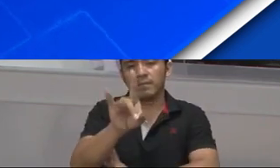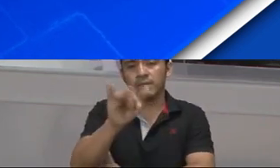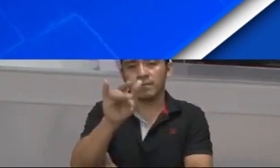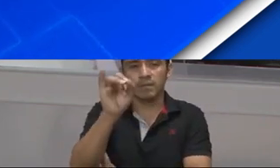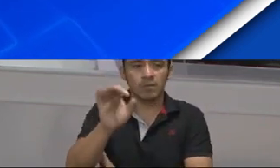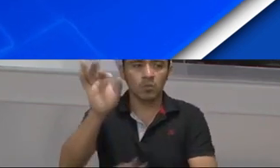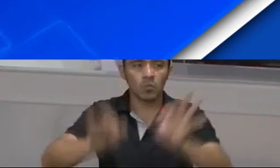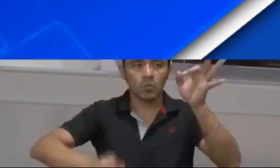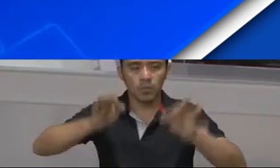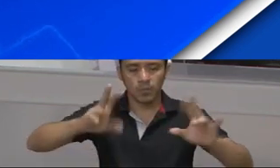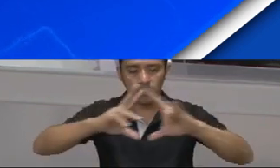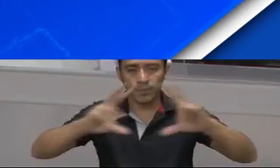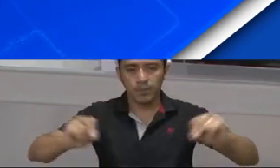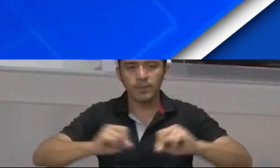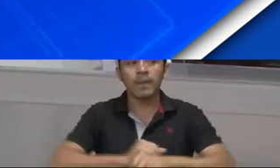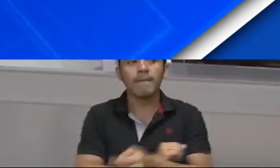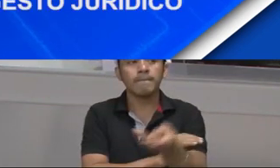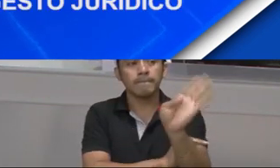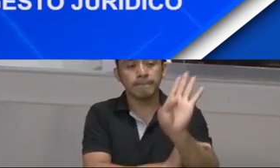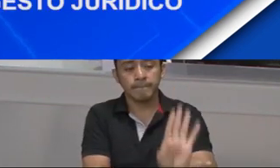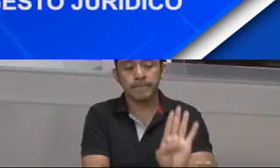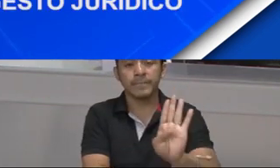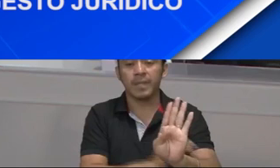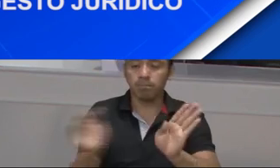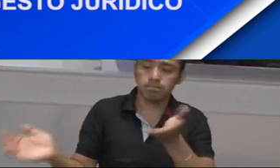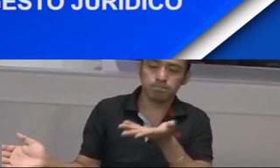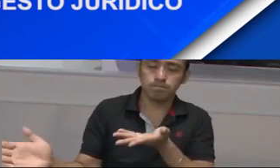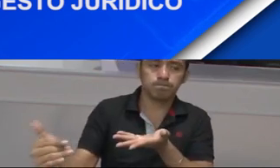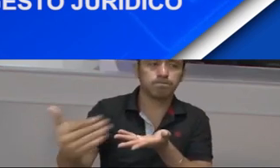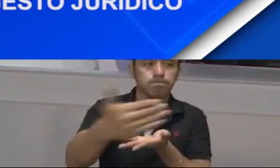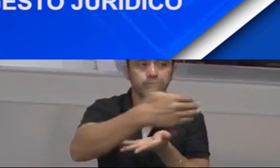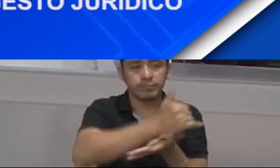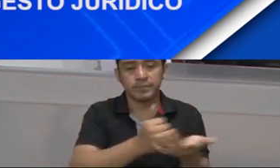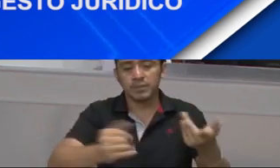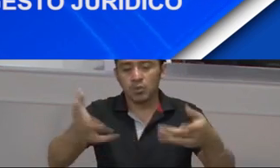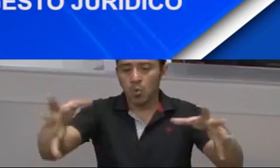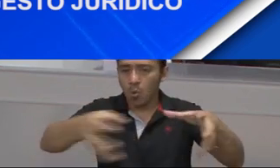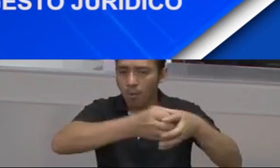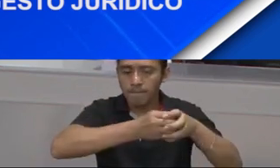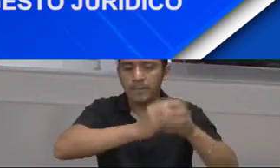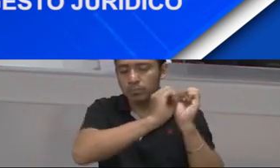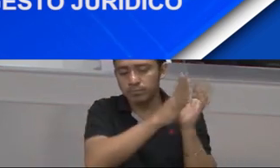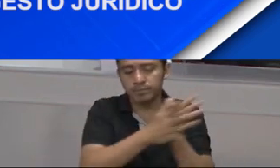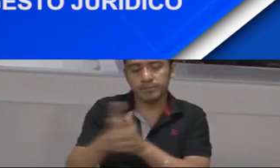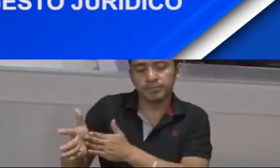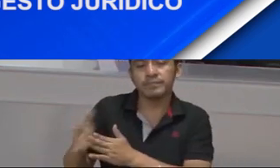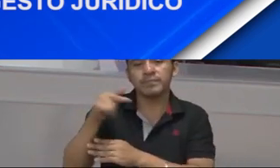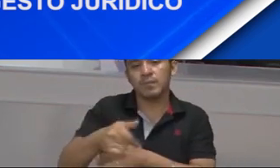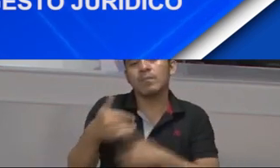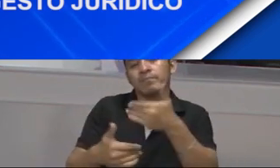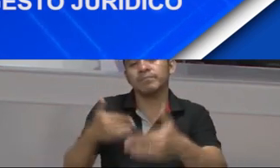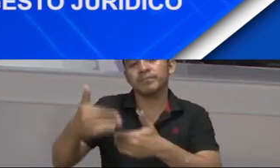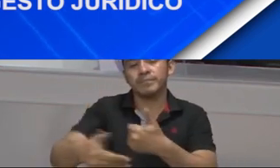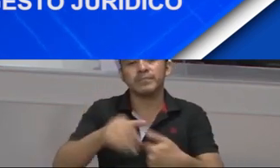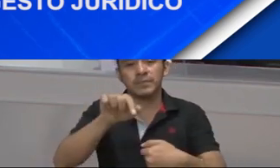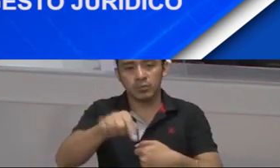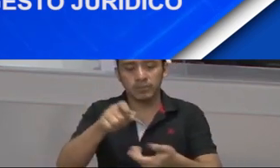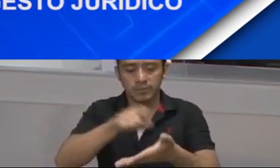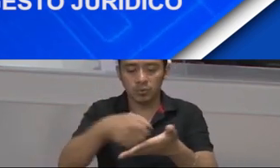jurídico nicaragüense. B. Etapa de recopilación, compilación y ordenamiento del proceso